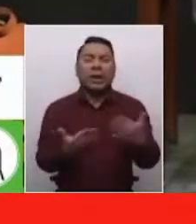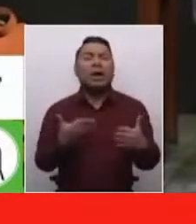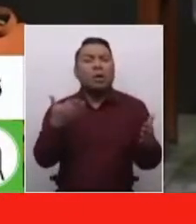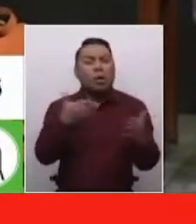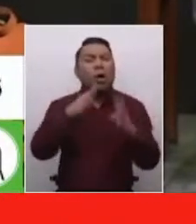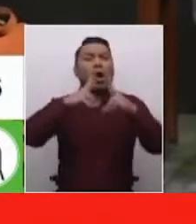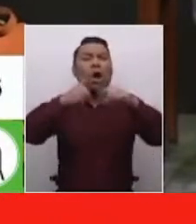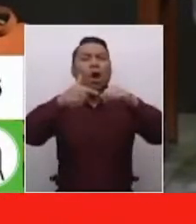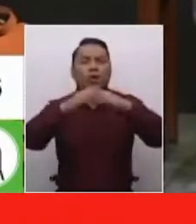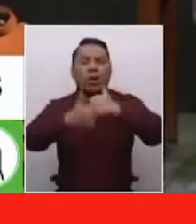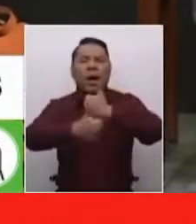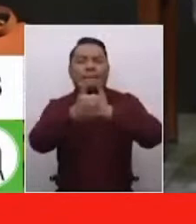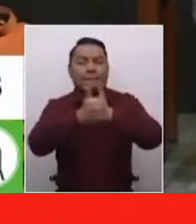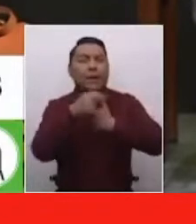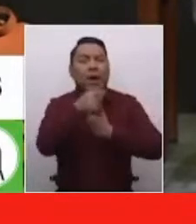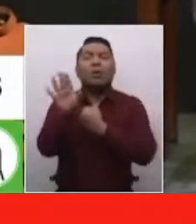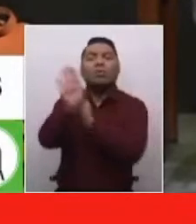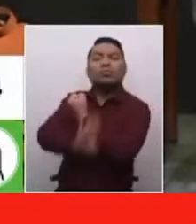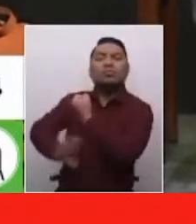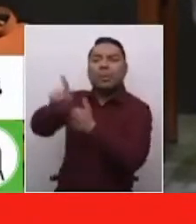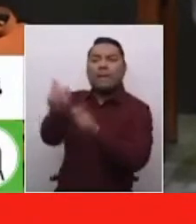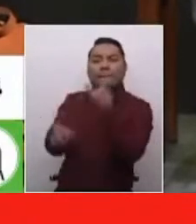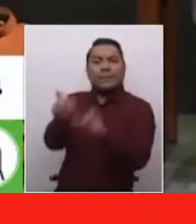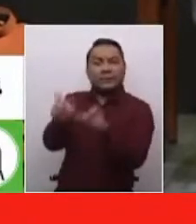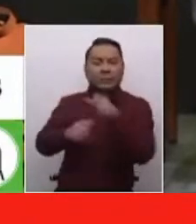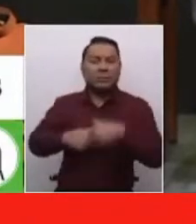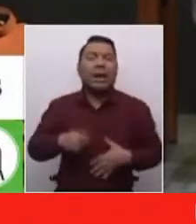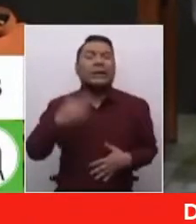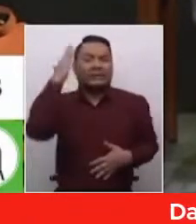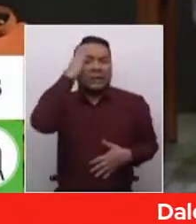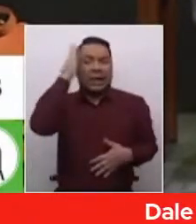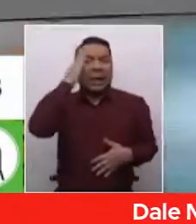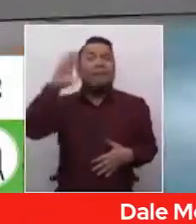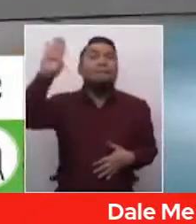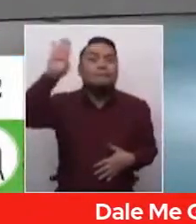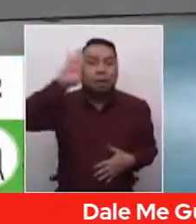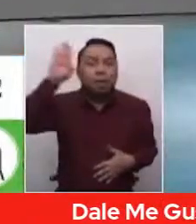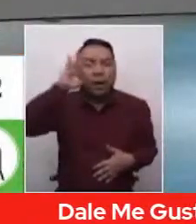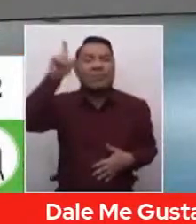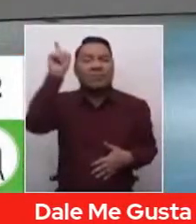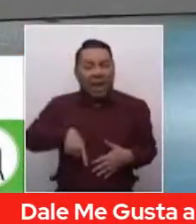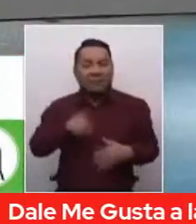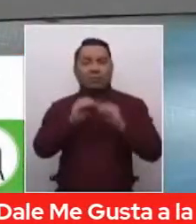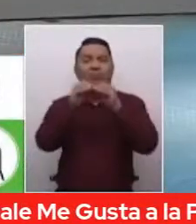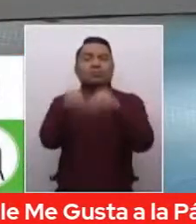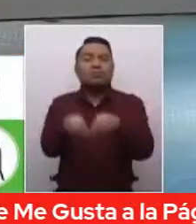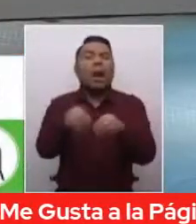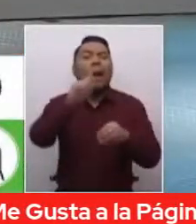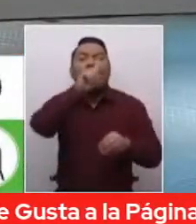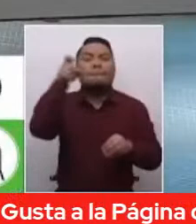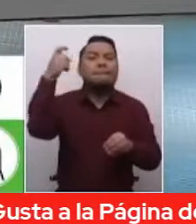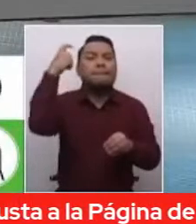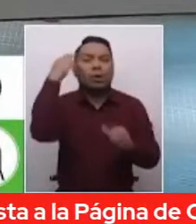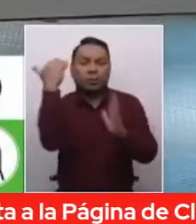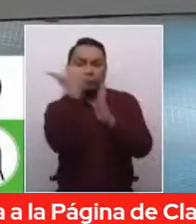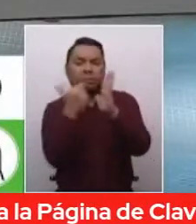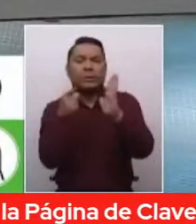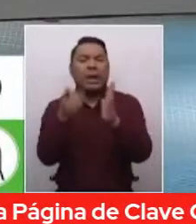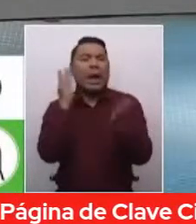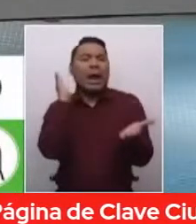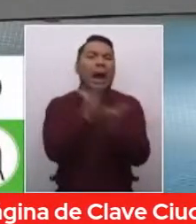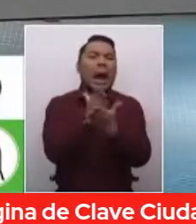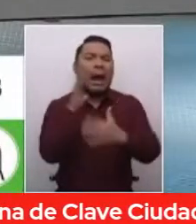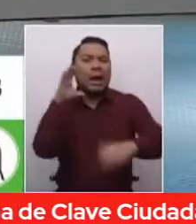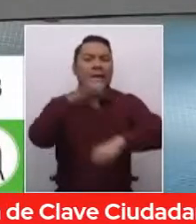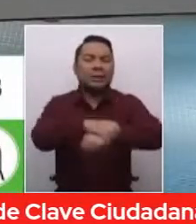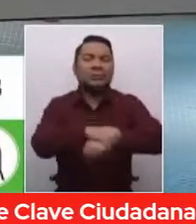contra la delincuencia en defensa del ciudadano, sabiendo que la policía debe llevar adelante políticas de intervención